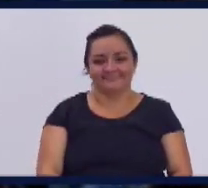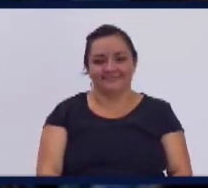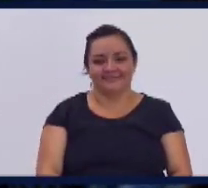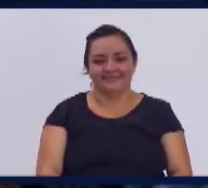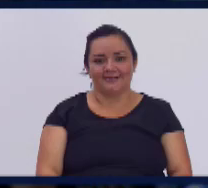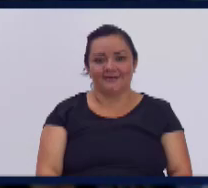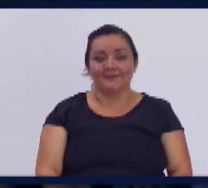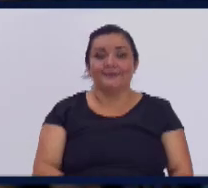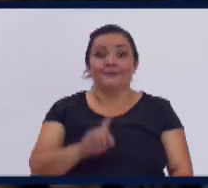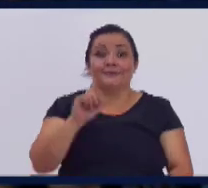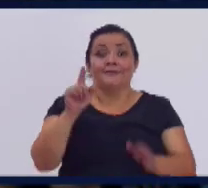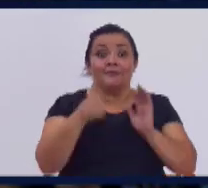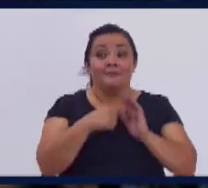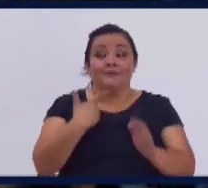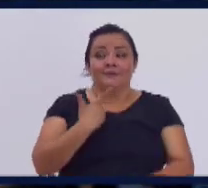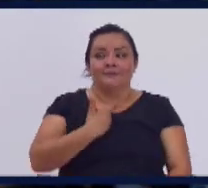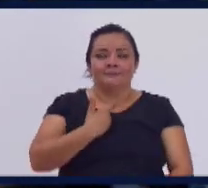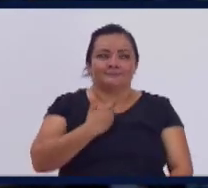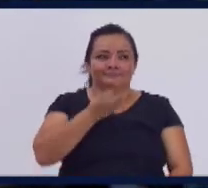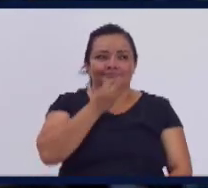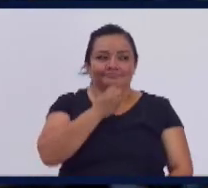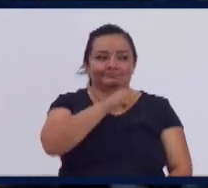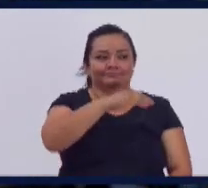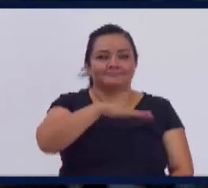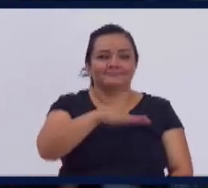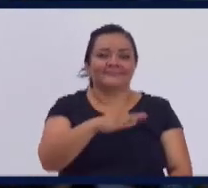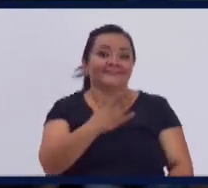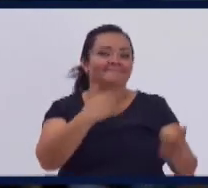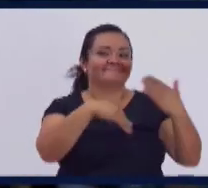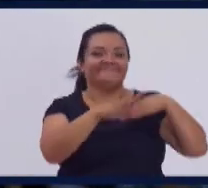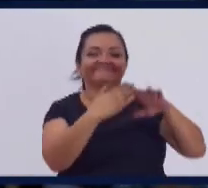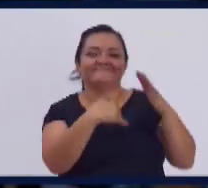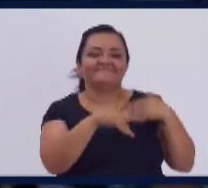Una vez probamos a Castillo de otra finca, playita,